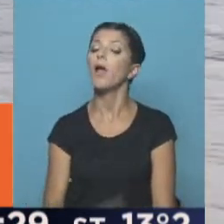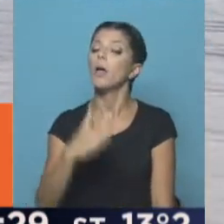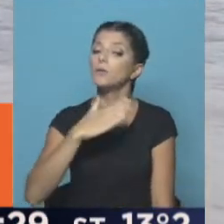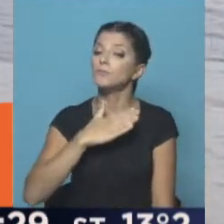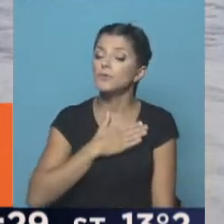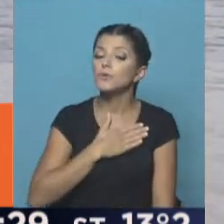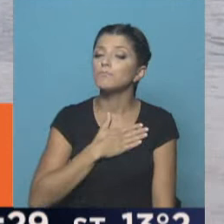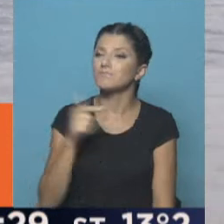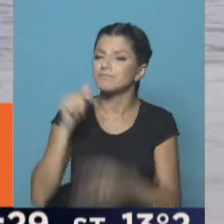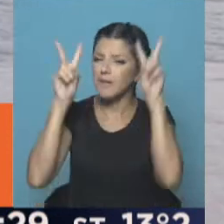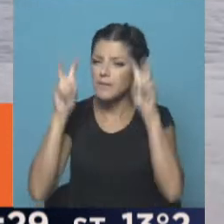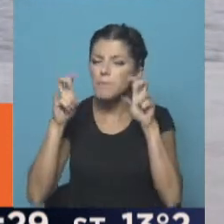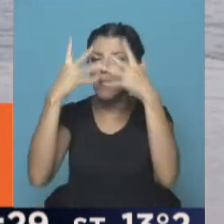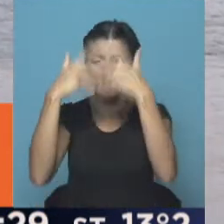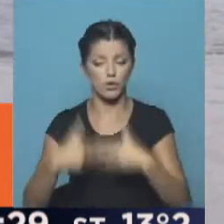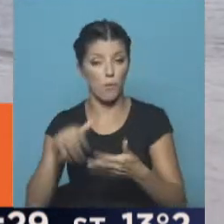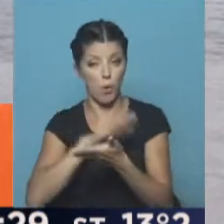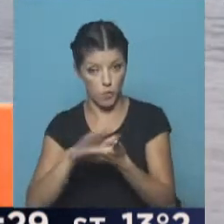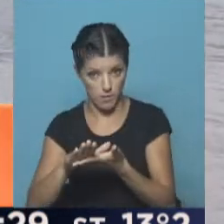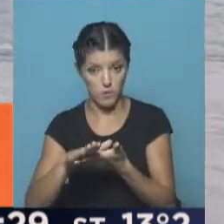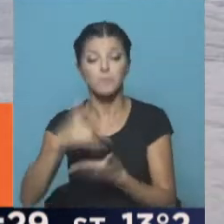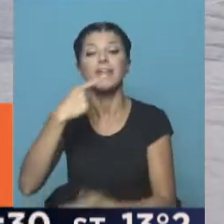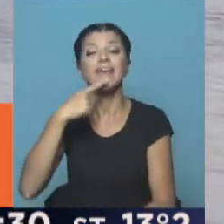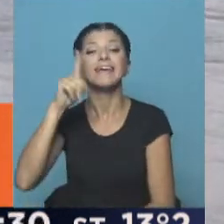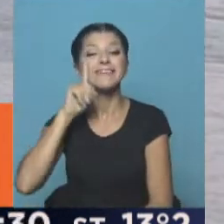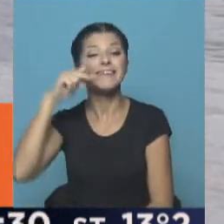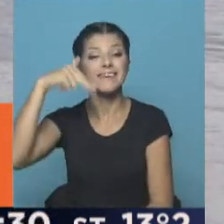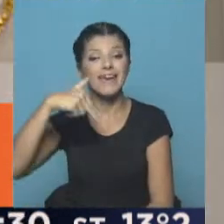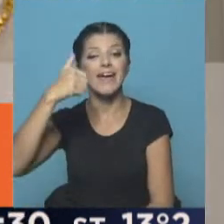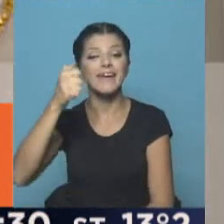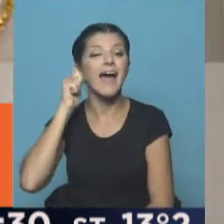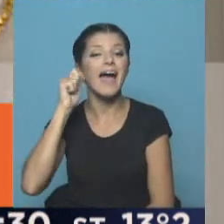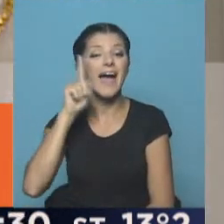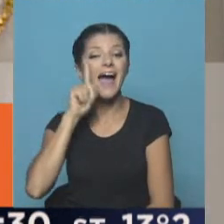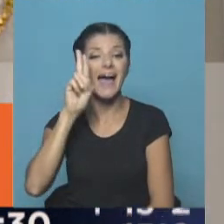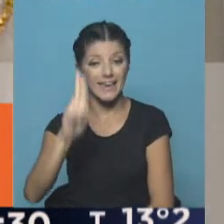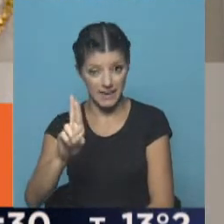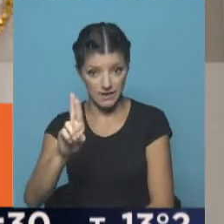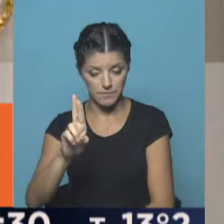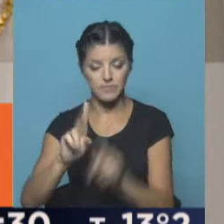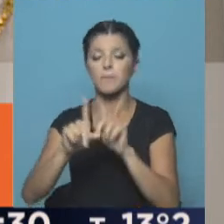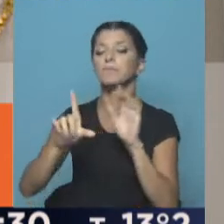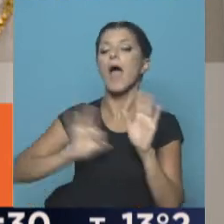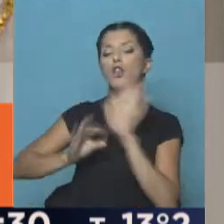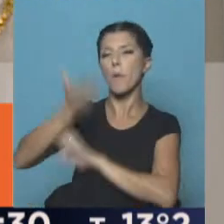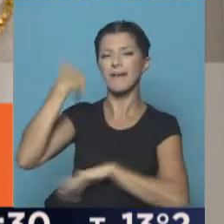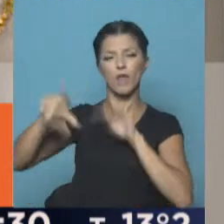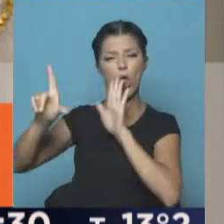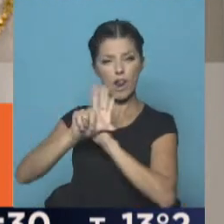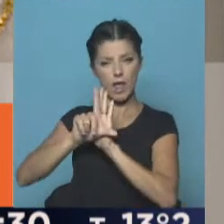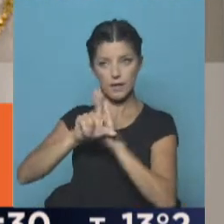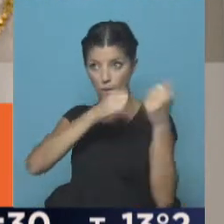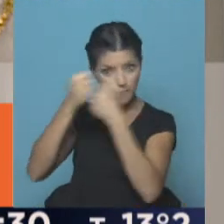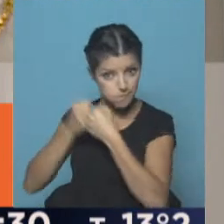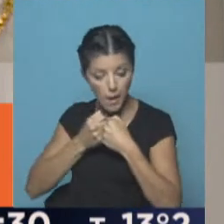la problemática a través de un sistema nuevo que se llama SINAGIR, que se construyó a través de una ley el año pasado que fue por unanimidad y